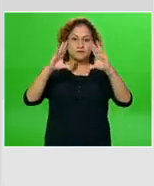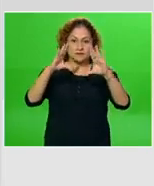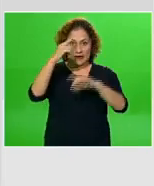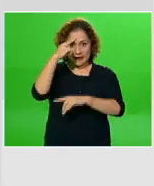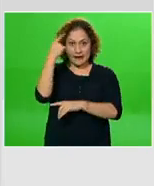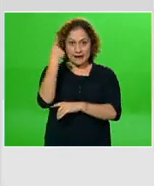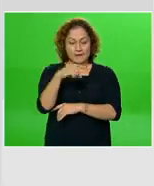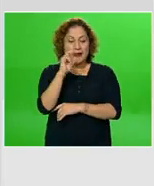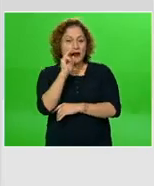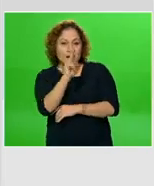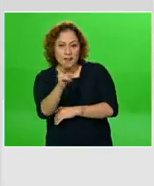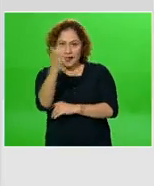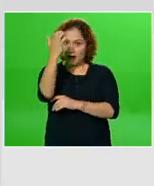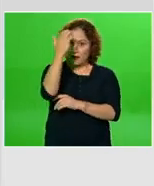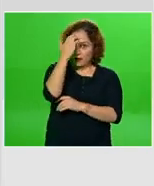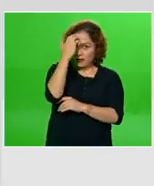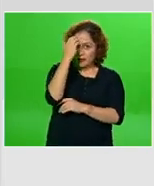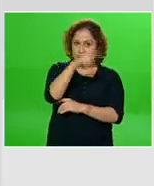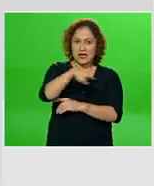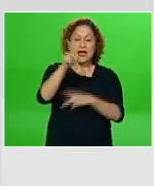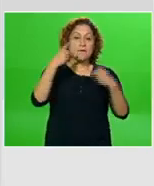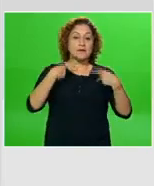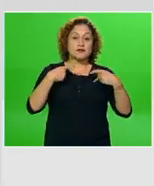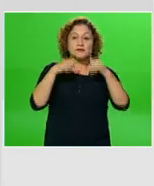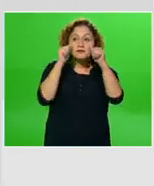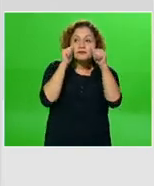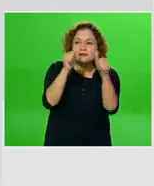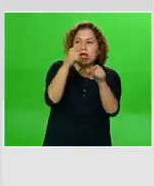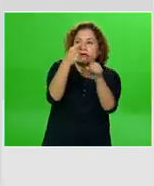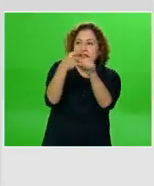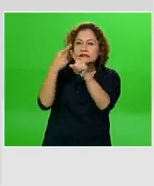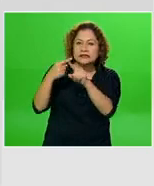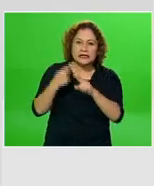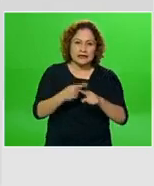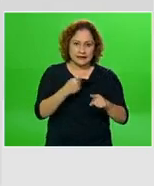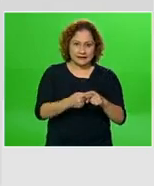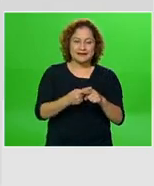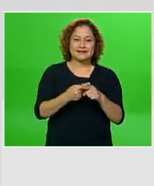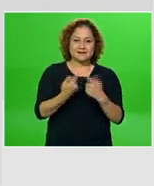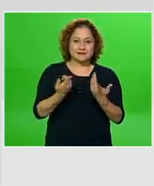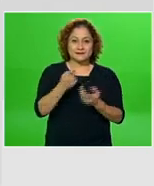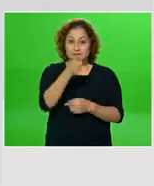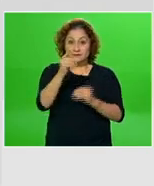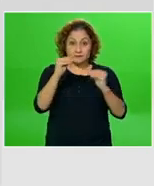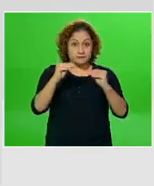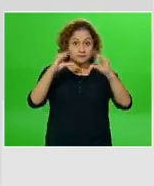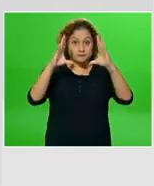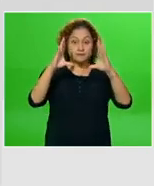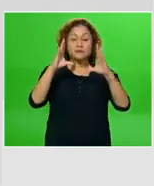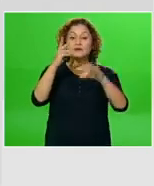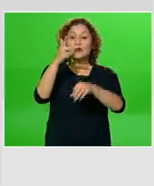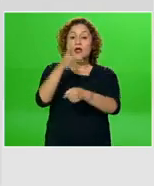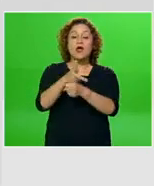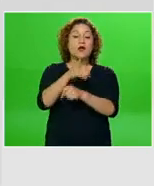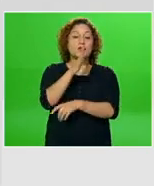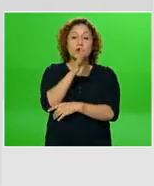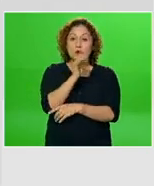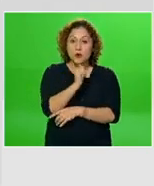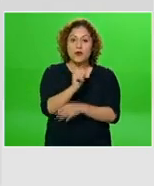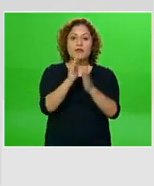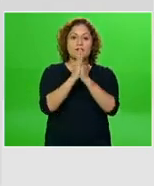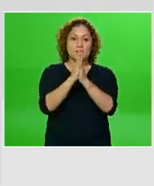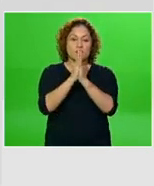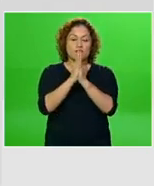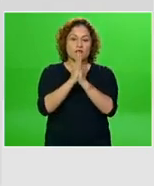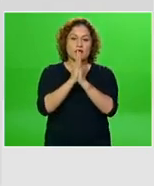conocerlos para que la población pueda identificarlos y si no es posible por favor hagan una mención